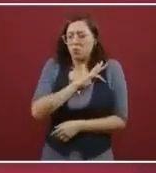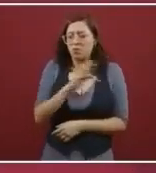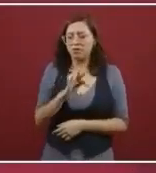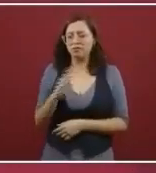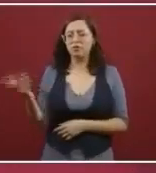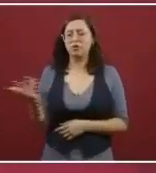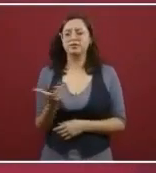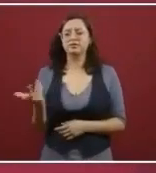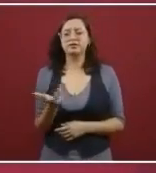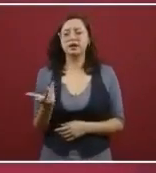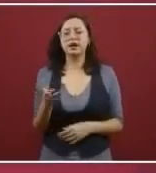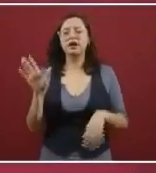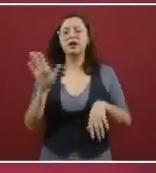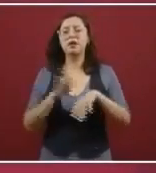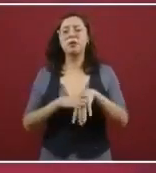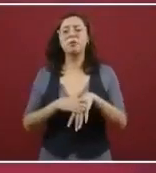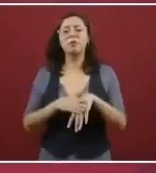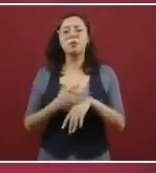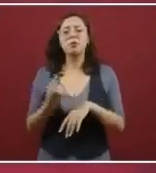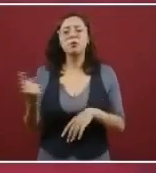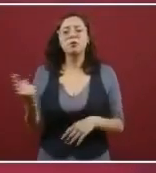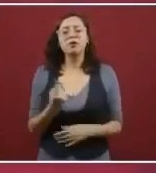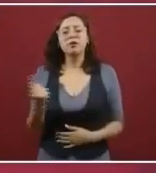porque hay